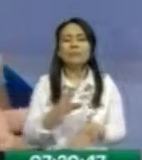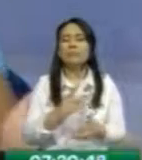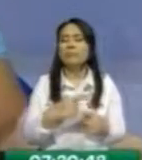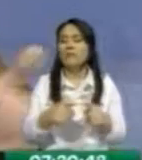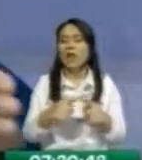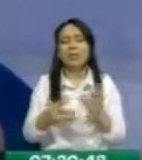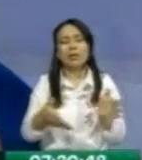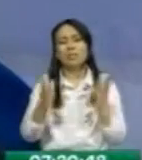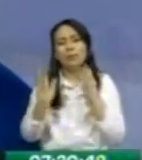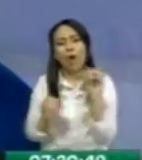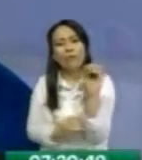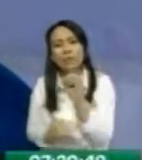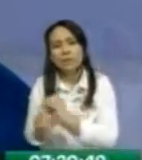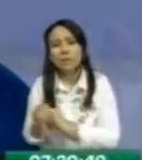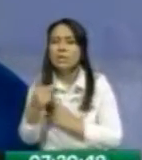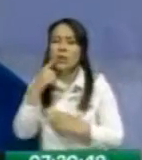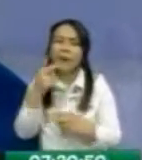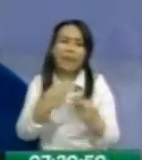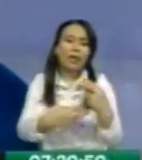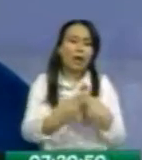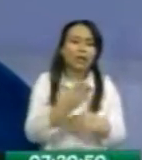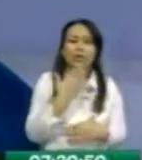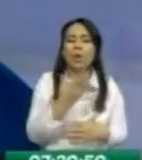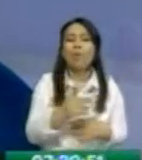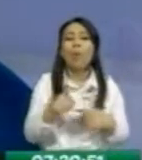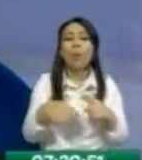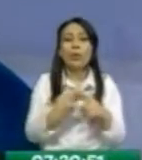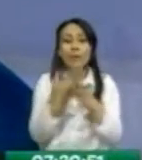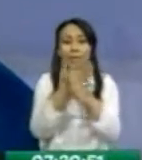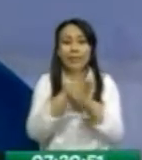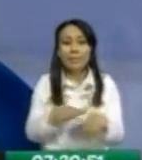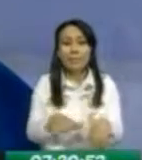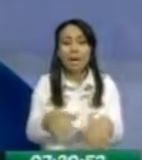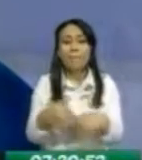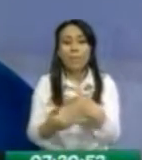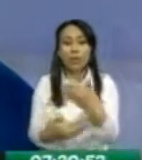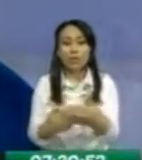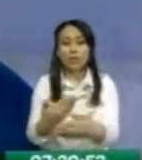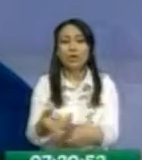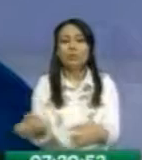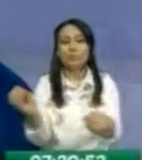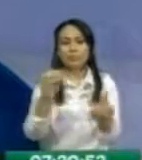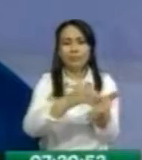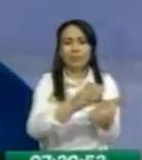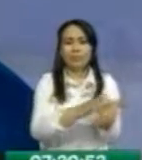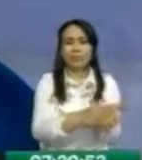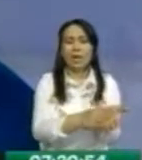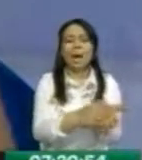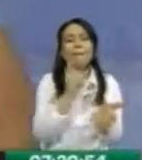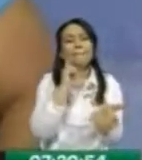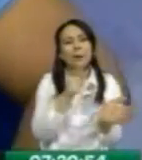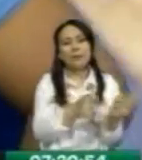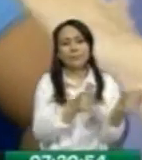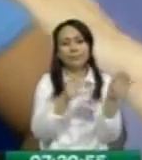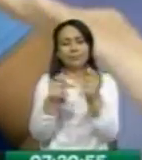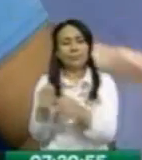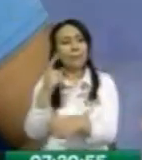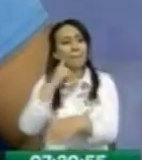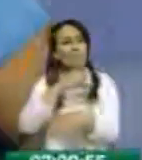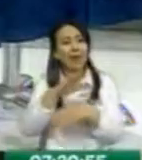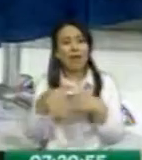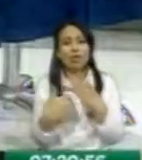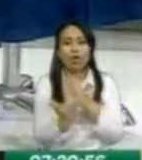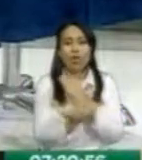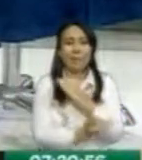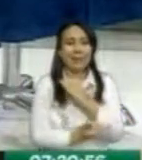un proceso de construcción de modelos de negocio. Cuando se culmine ese proceso, ya pasa al proceso de financiamiento. Y esto es para todo el